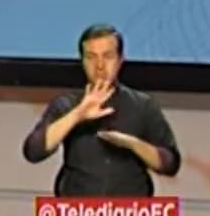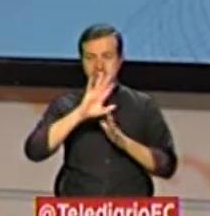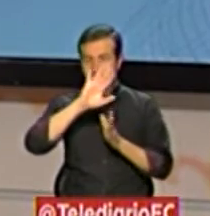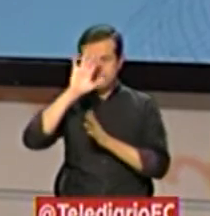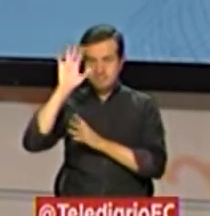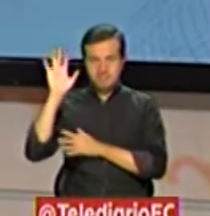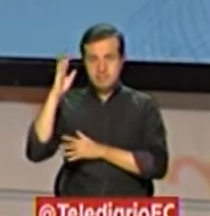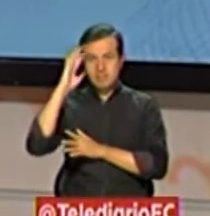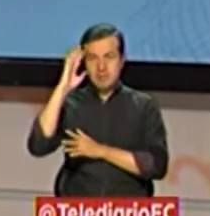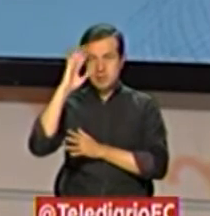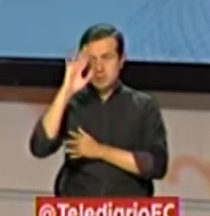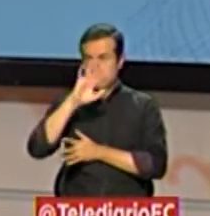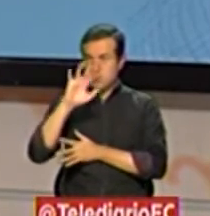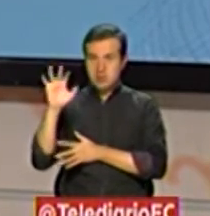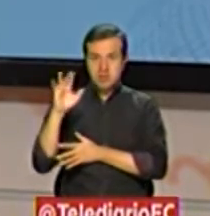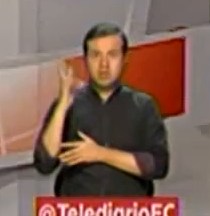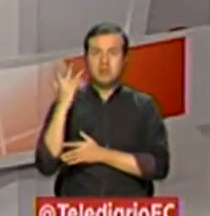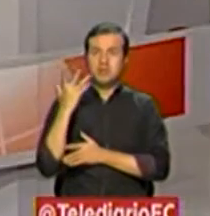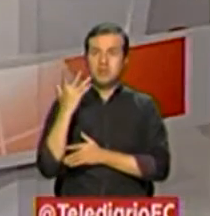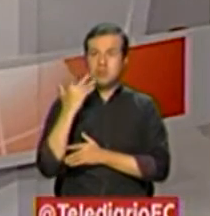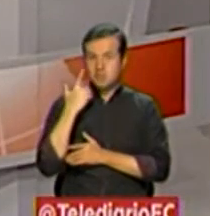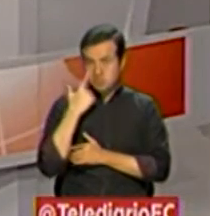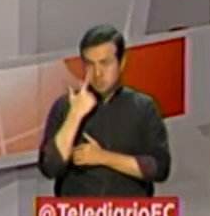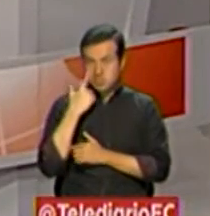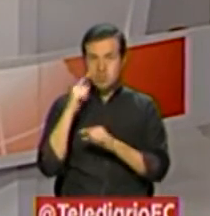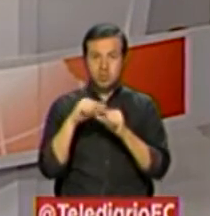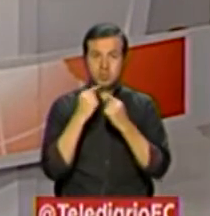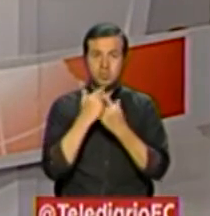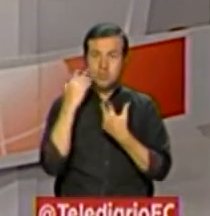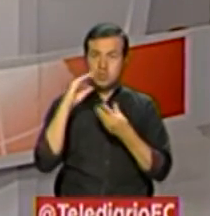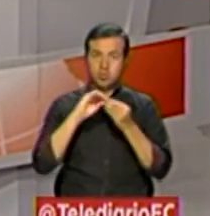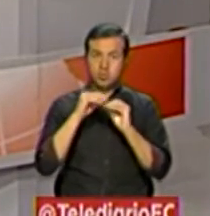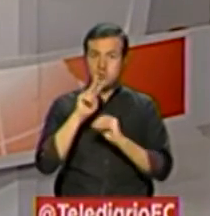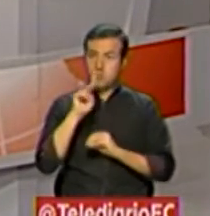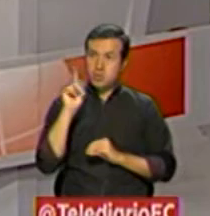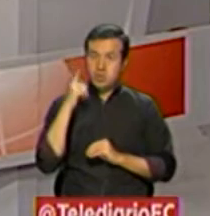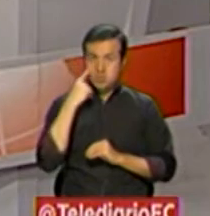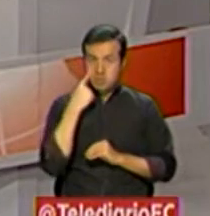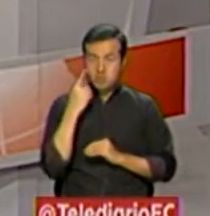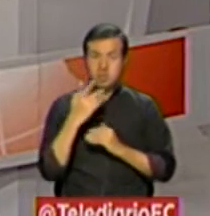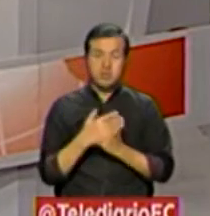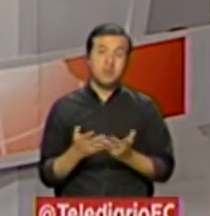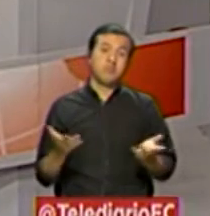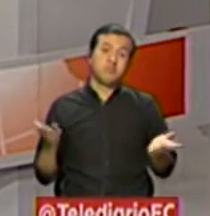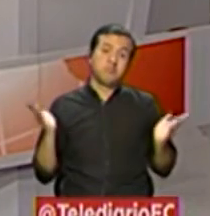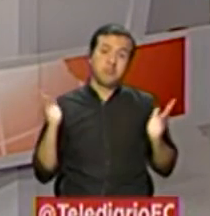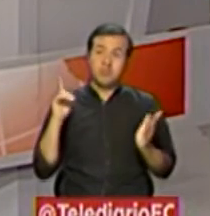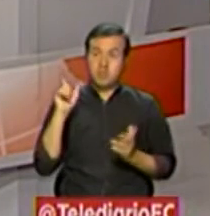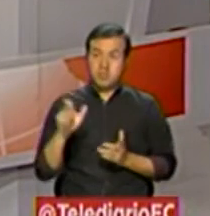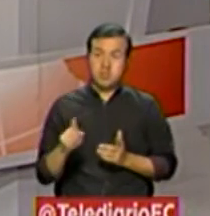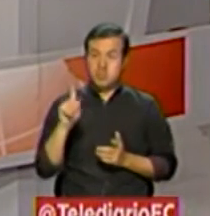de que soy una línea entonces distinta. Entonces tampoco tendría que ser muy cercano a CREO, a su partido. Considero que pueda ser una